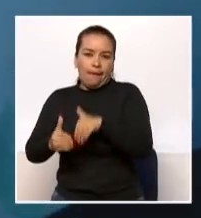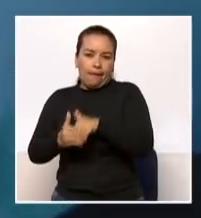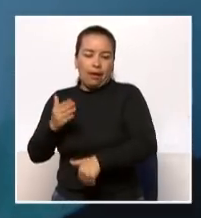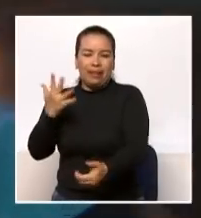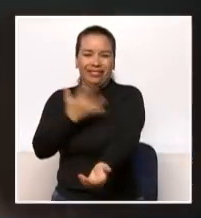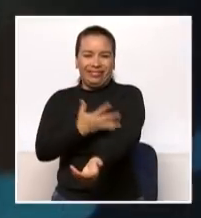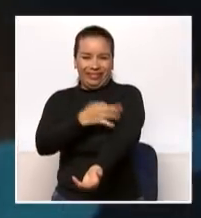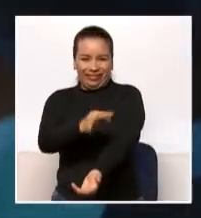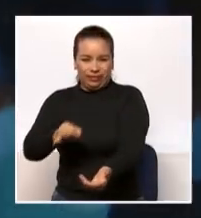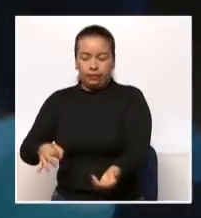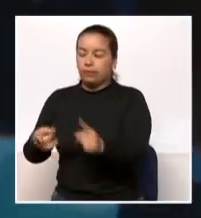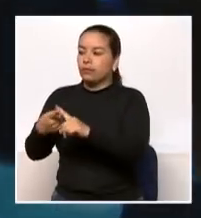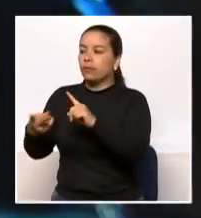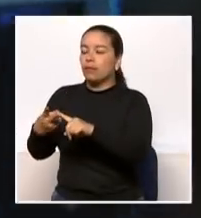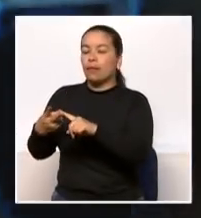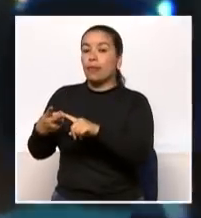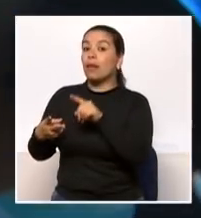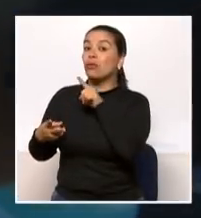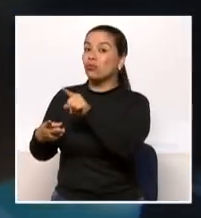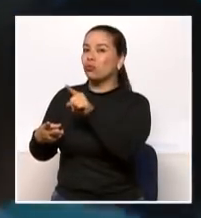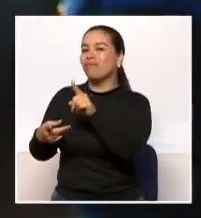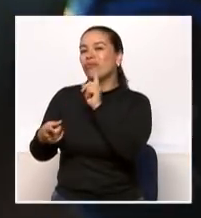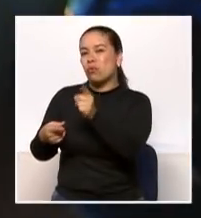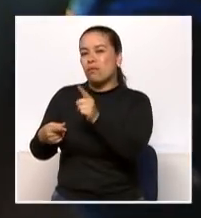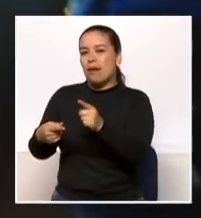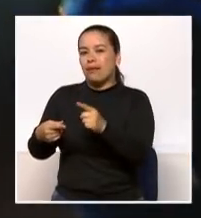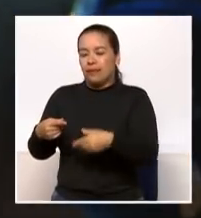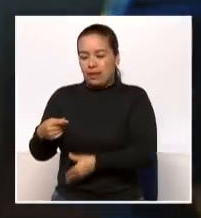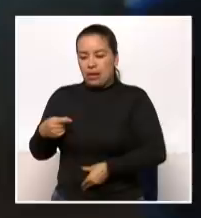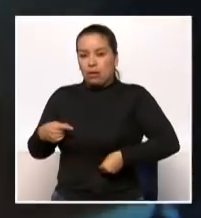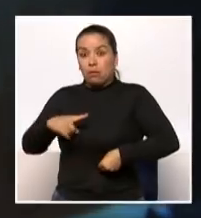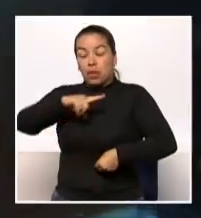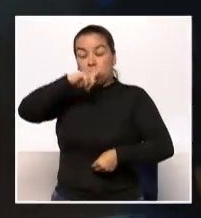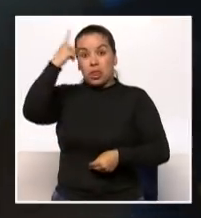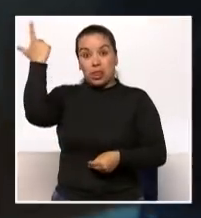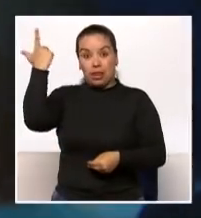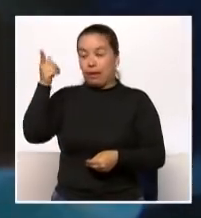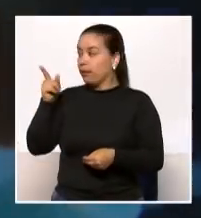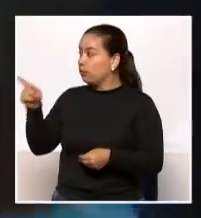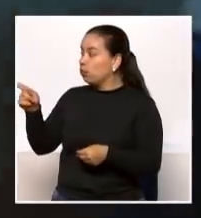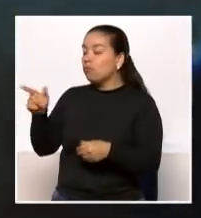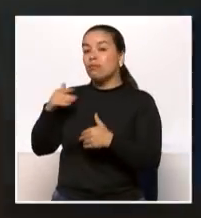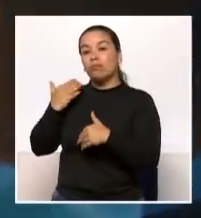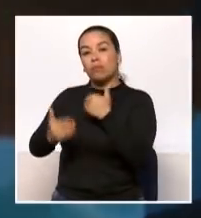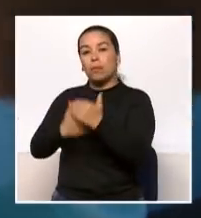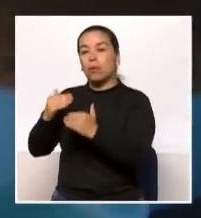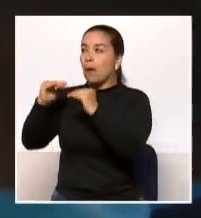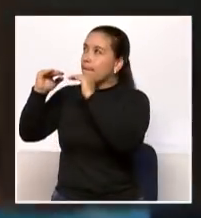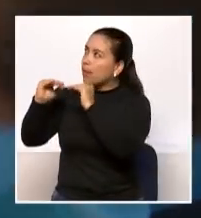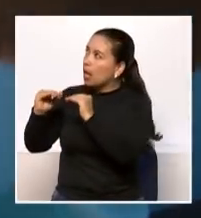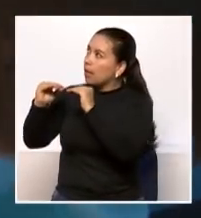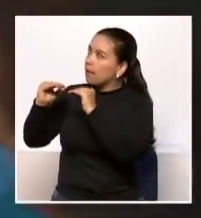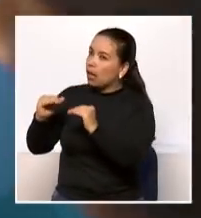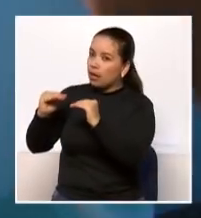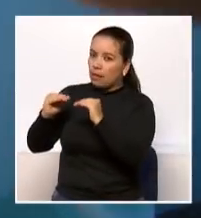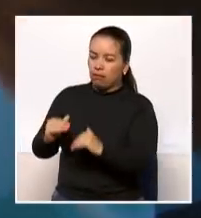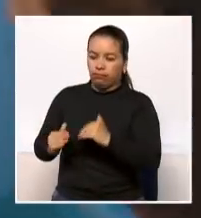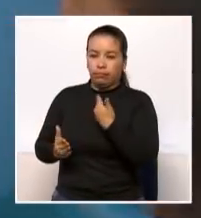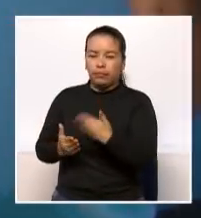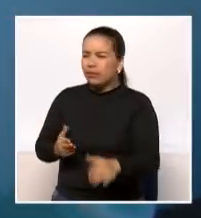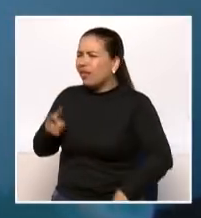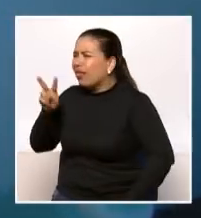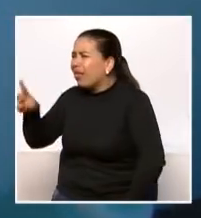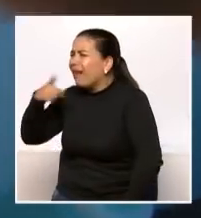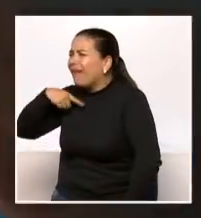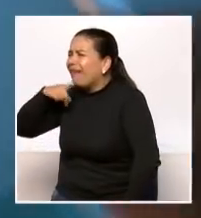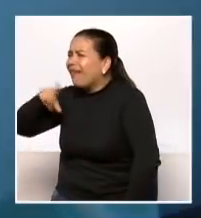Y se ve reflejado porque el hígado se ve blanco. En la medida que nos va disminuyendo la capacidad de valorar y observar